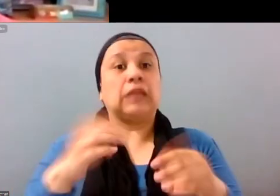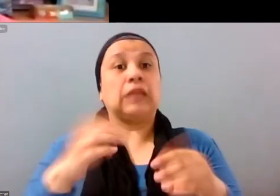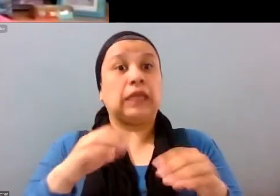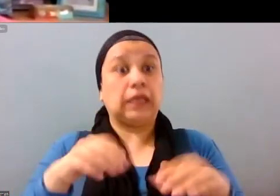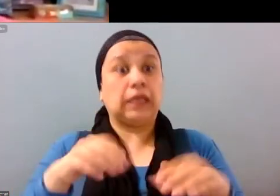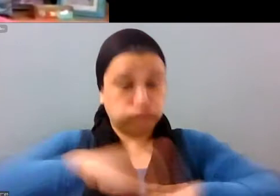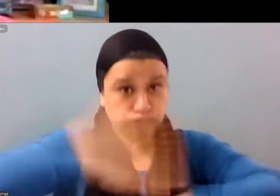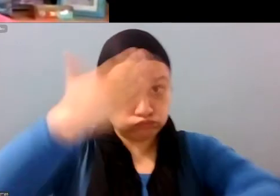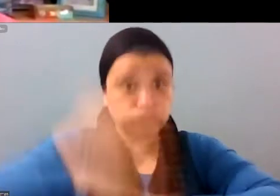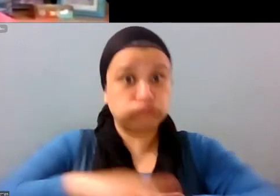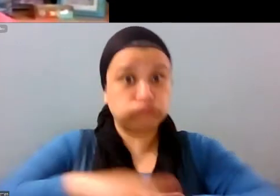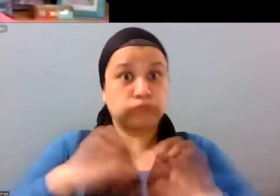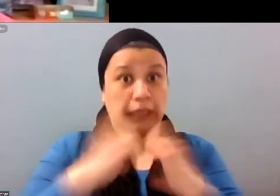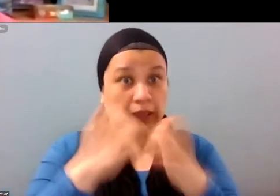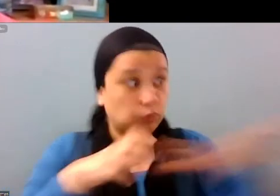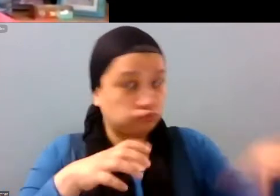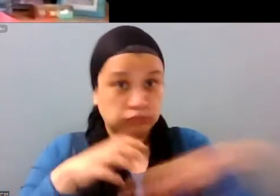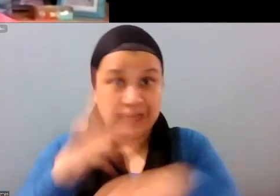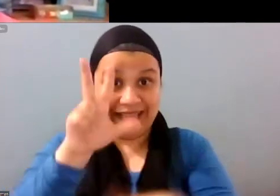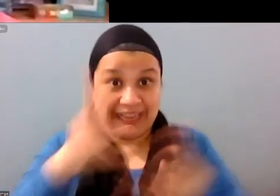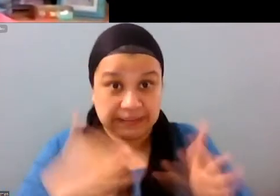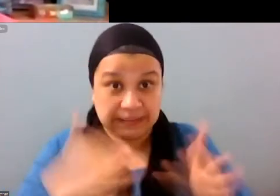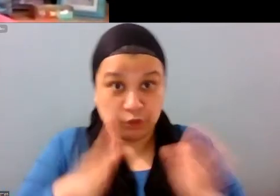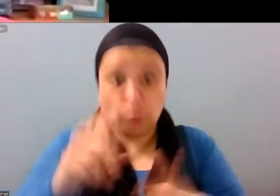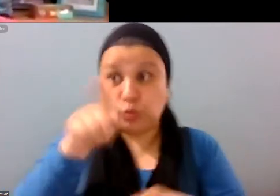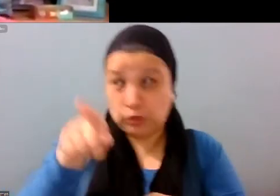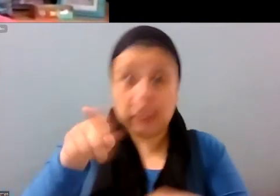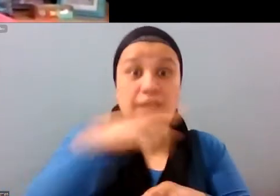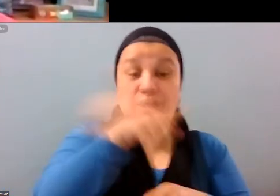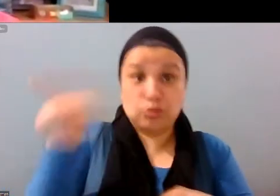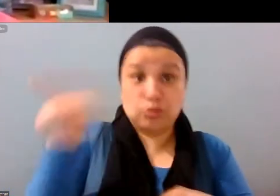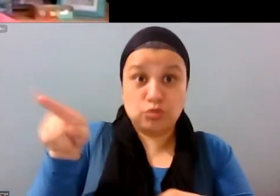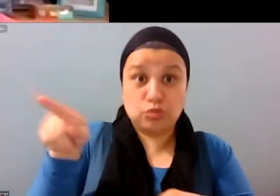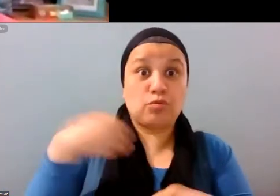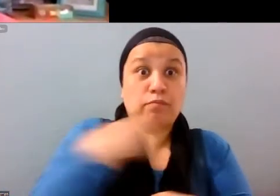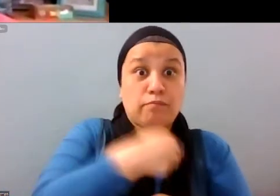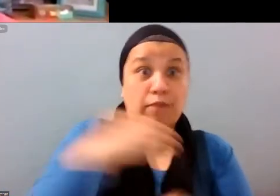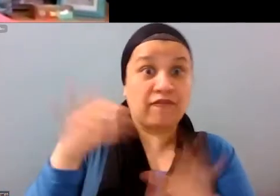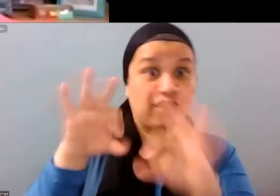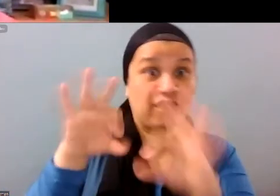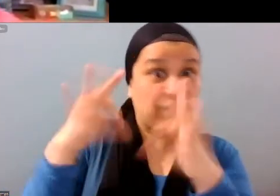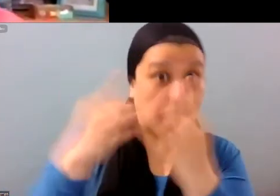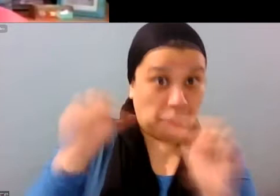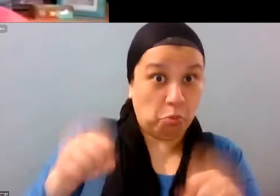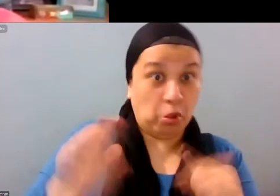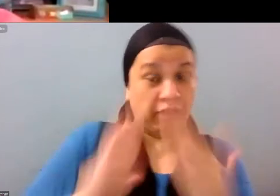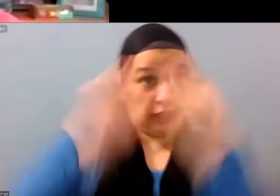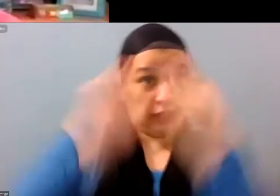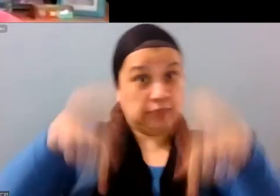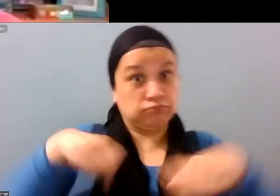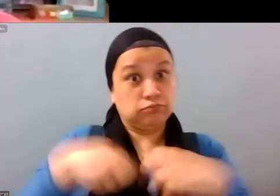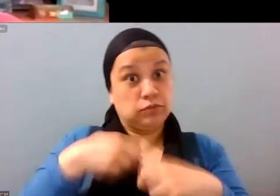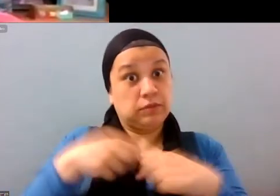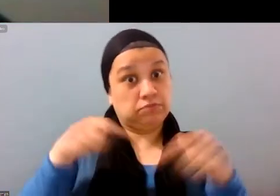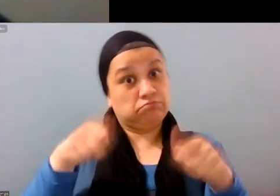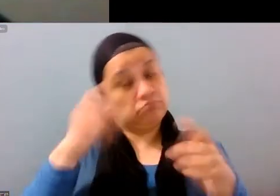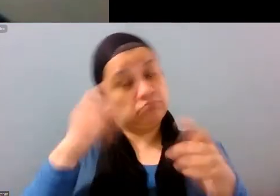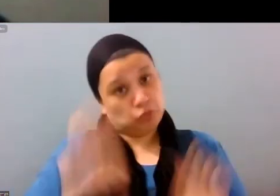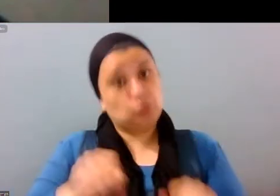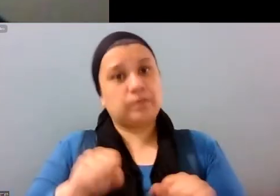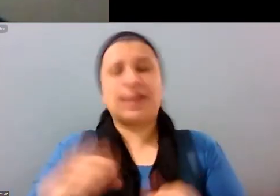que sus tres hijos y usted y todos los miembros de su hogar enfrentaran este momento? Bueno, buenas